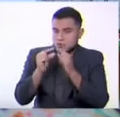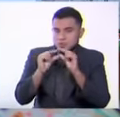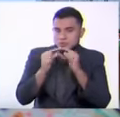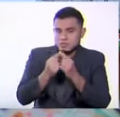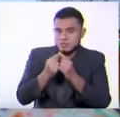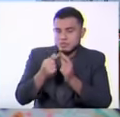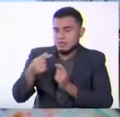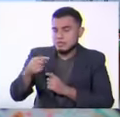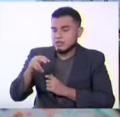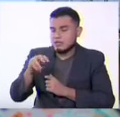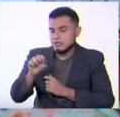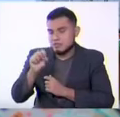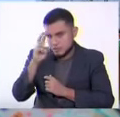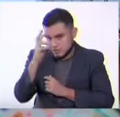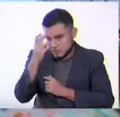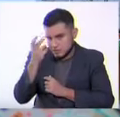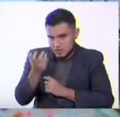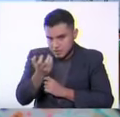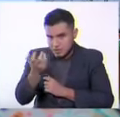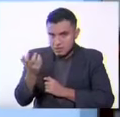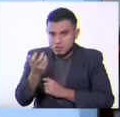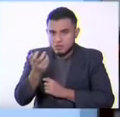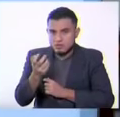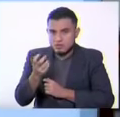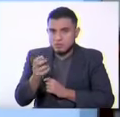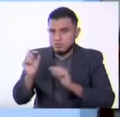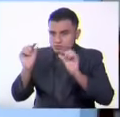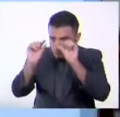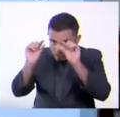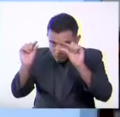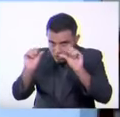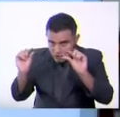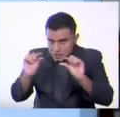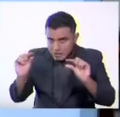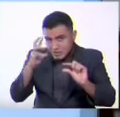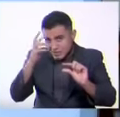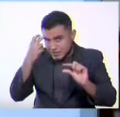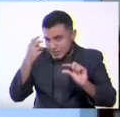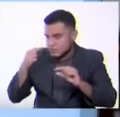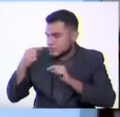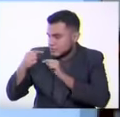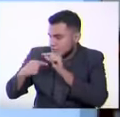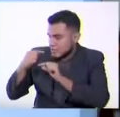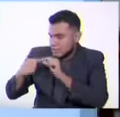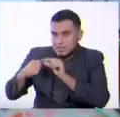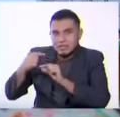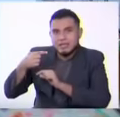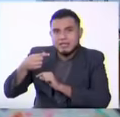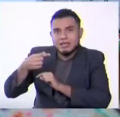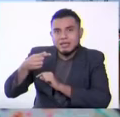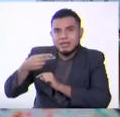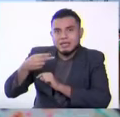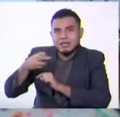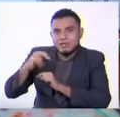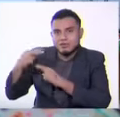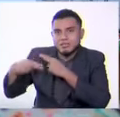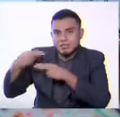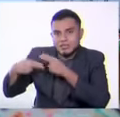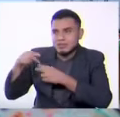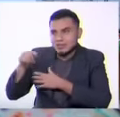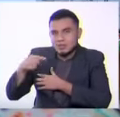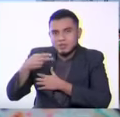genes. Es decir, que cada banda de estas representa un gen y el sitio en donde los